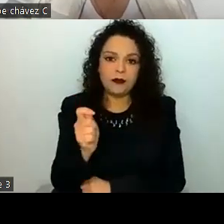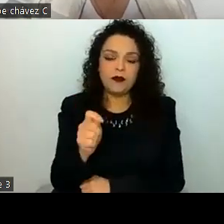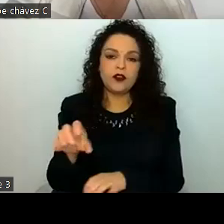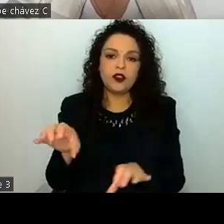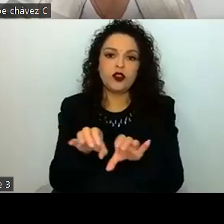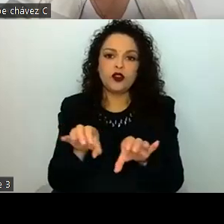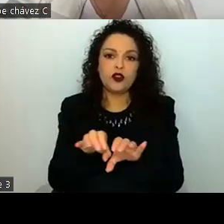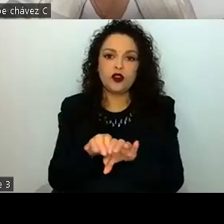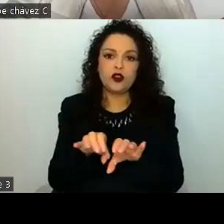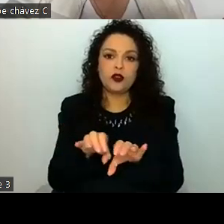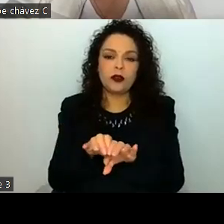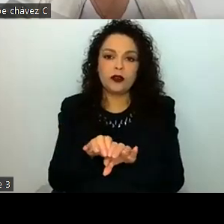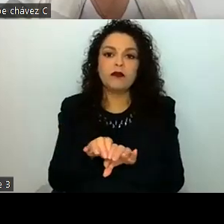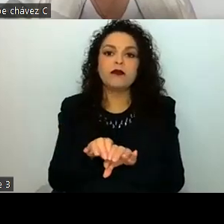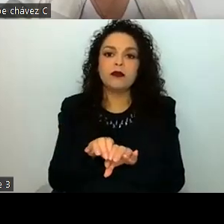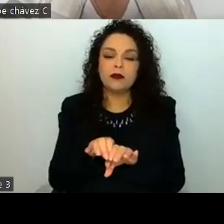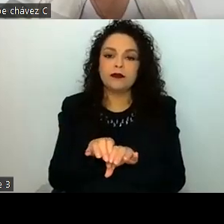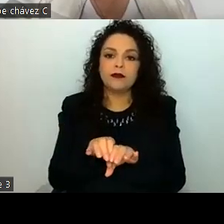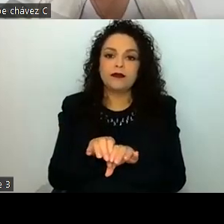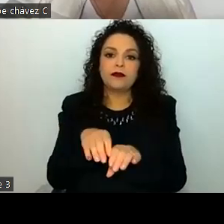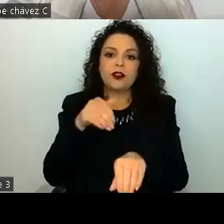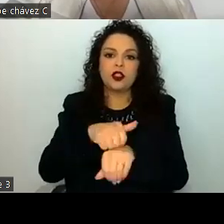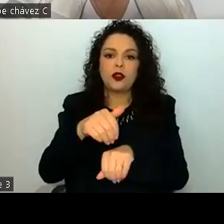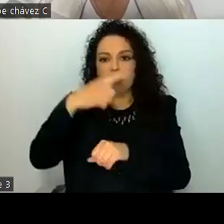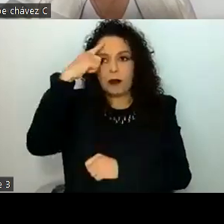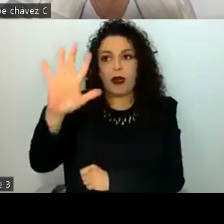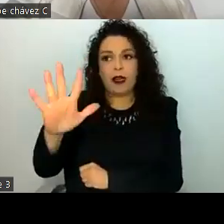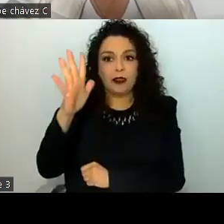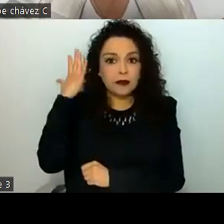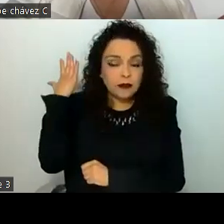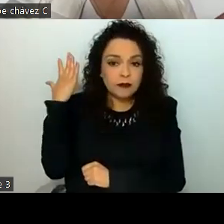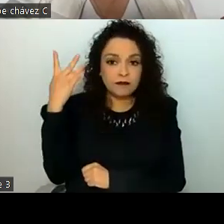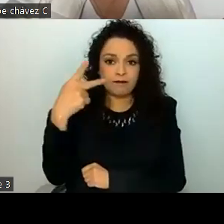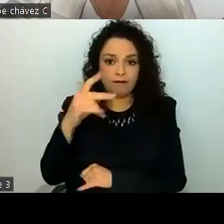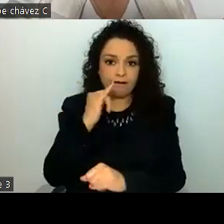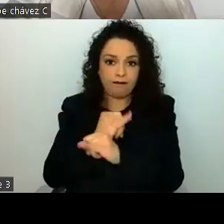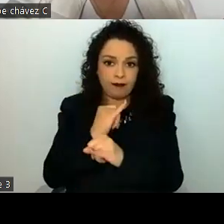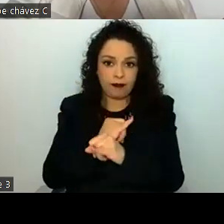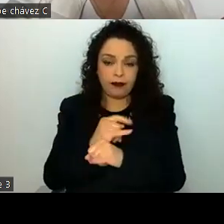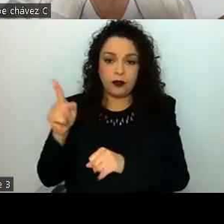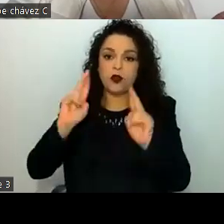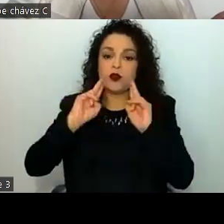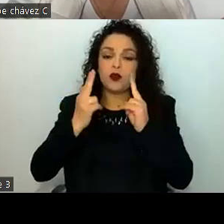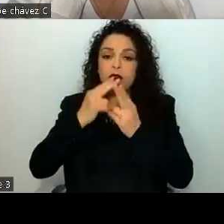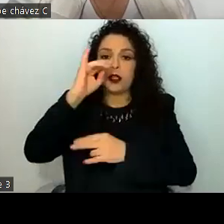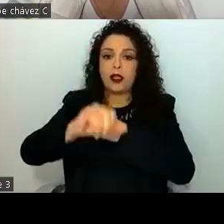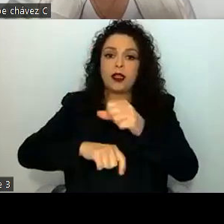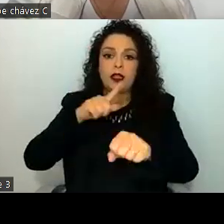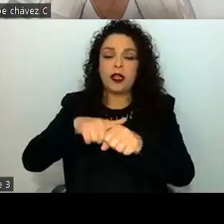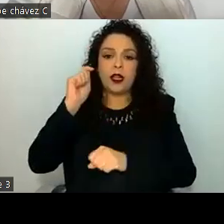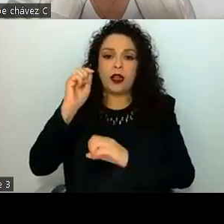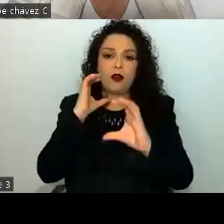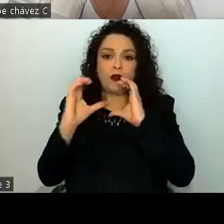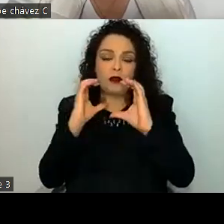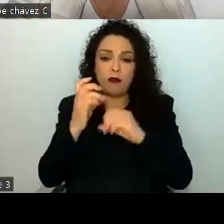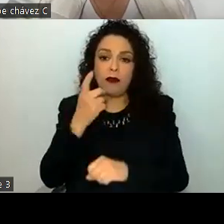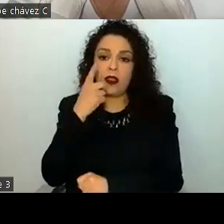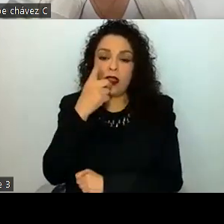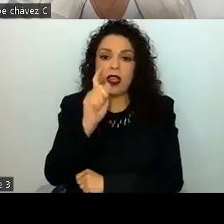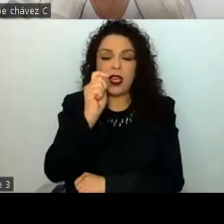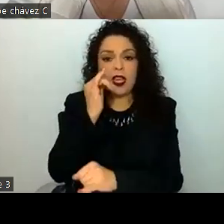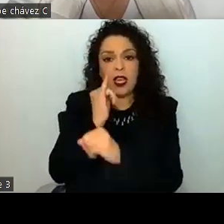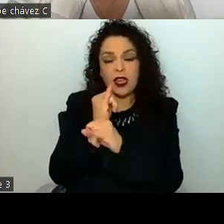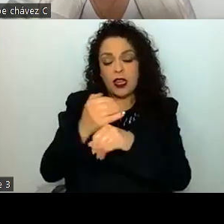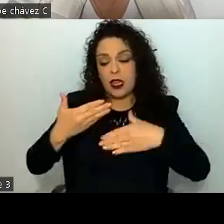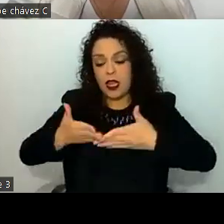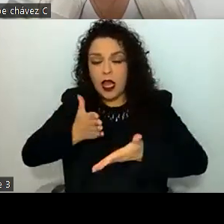transmisión, se advierte lo siguiente. La Unión Internacional de Telecomunicaciones define las suscripciones a Internet como el acceso a